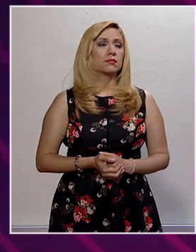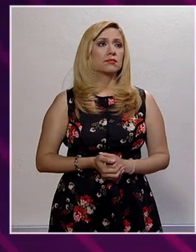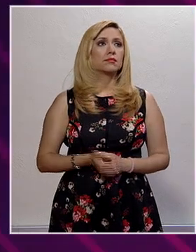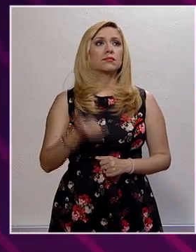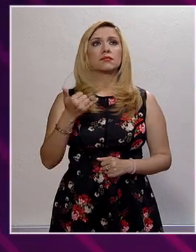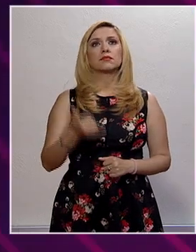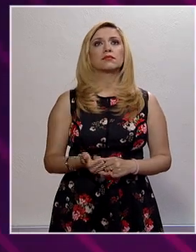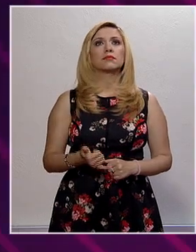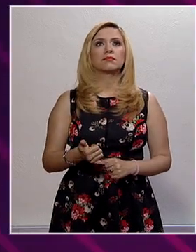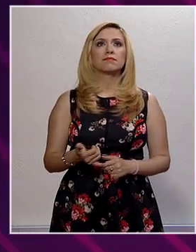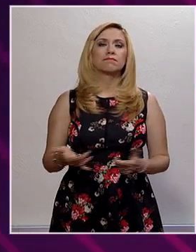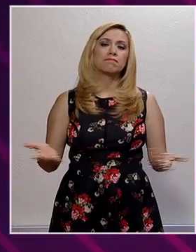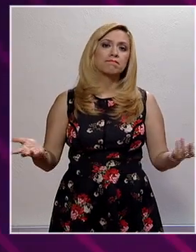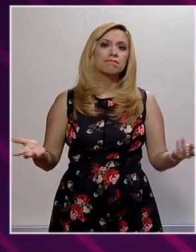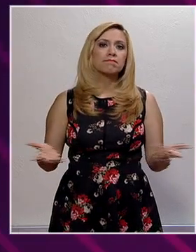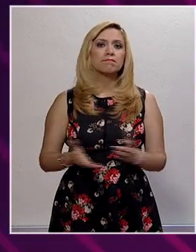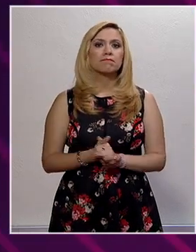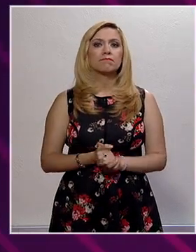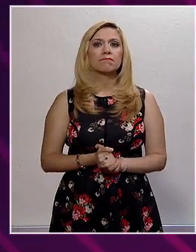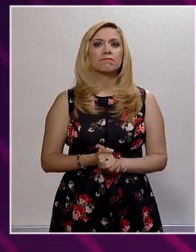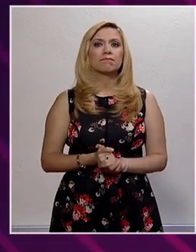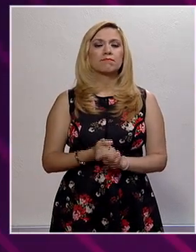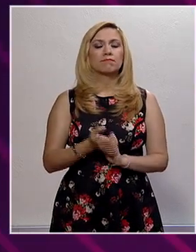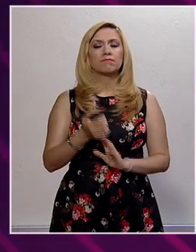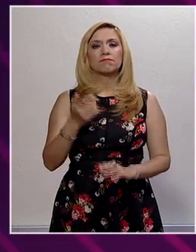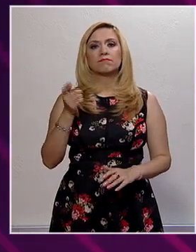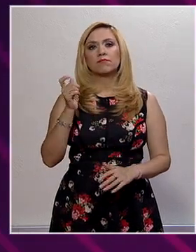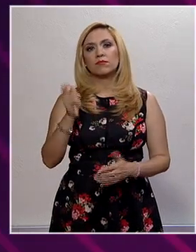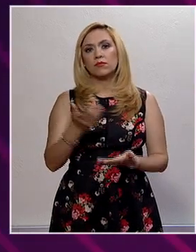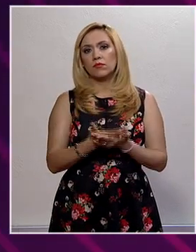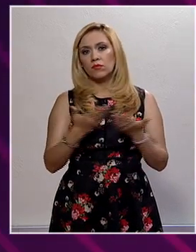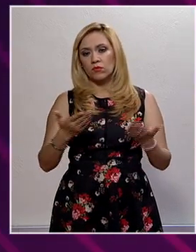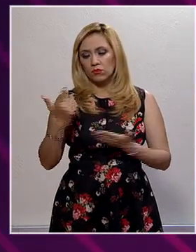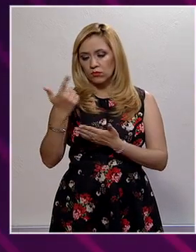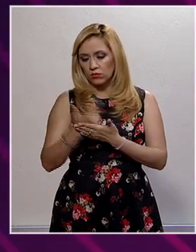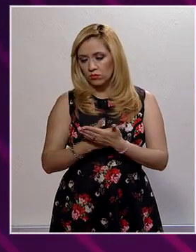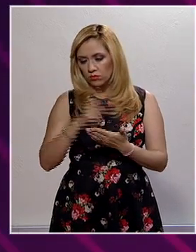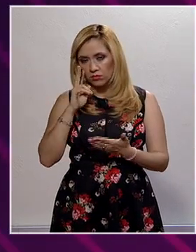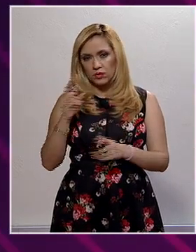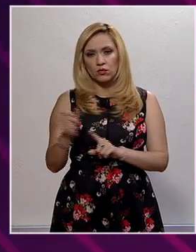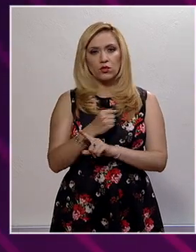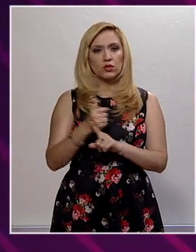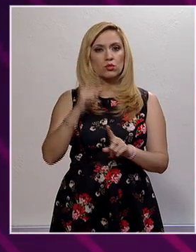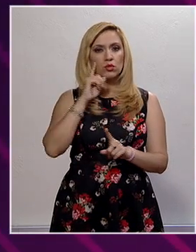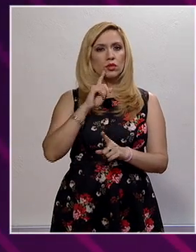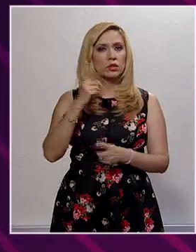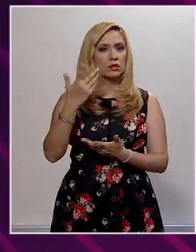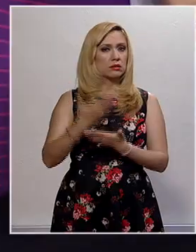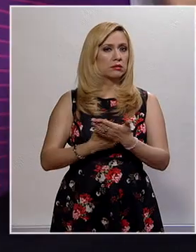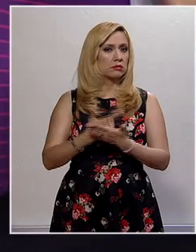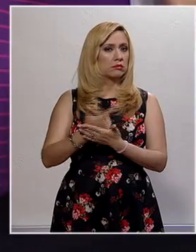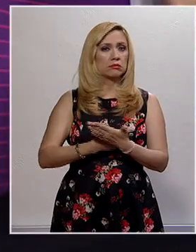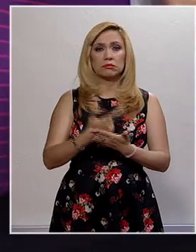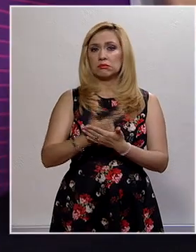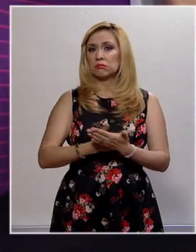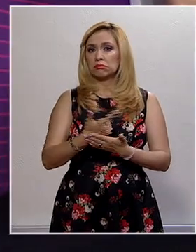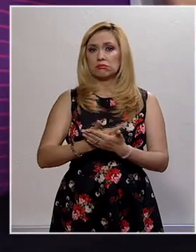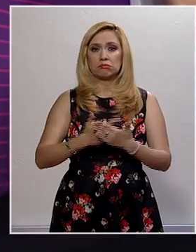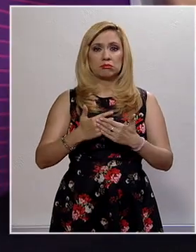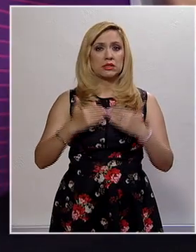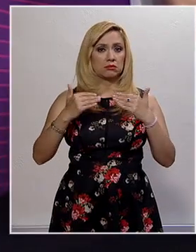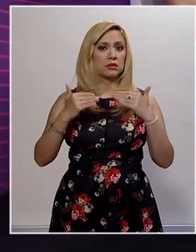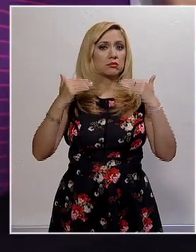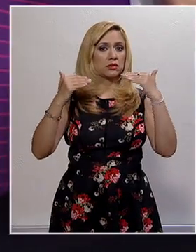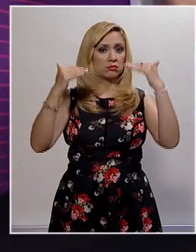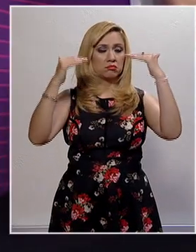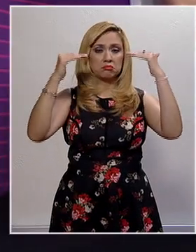Y sin embargo, los datos sobre la violencia de género no están bajando, ¿no? Son alarmantes.